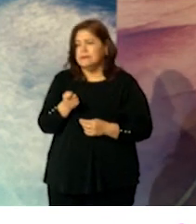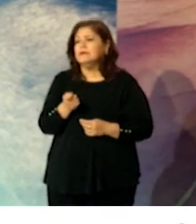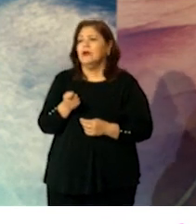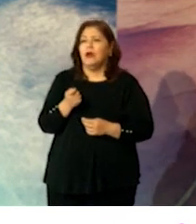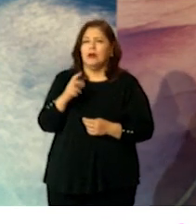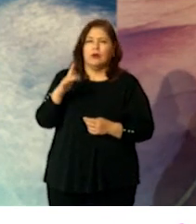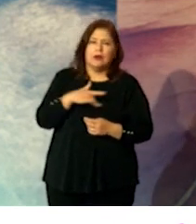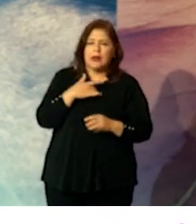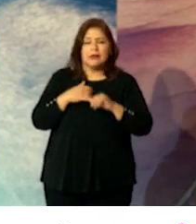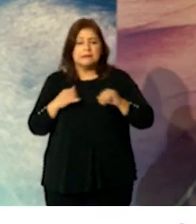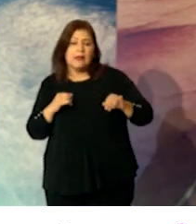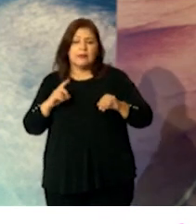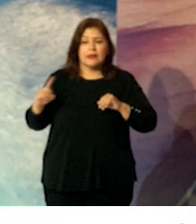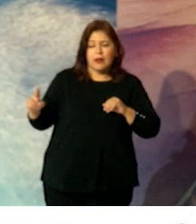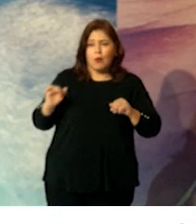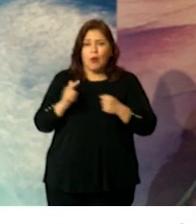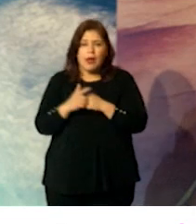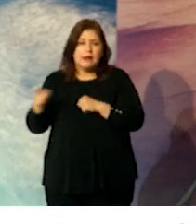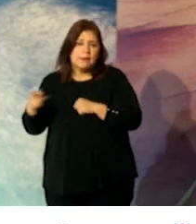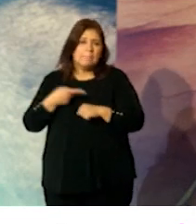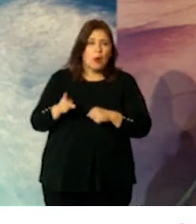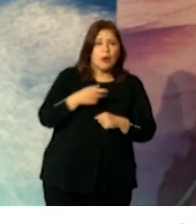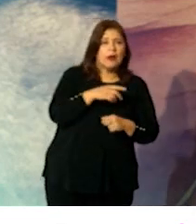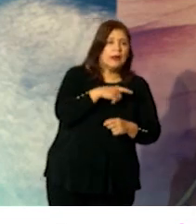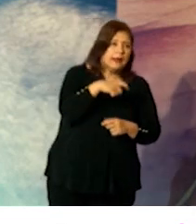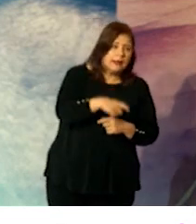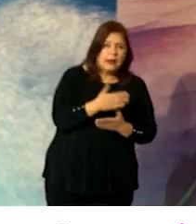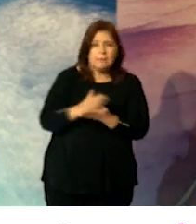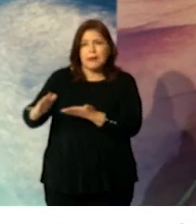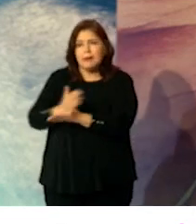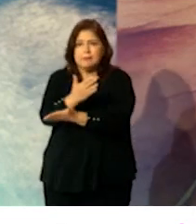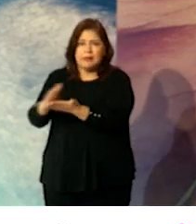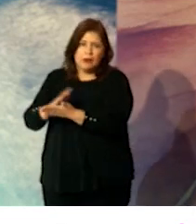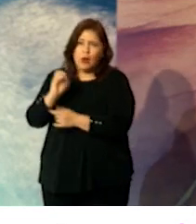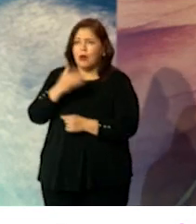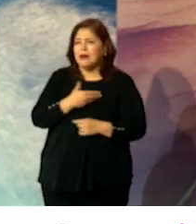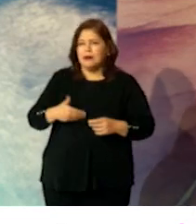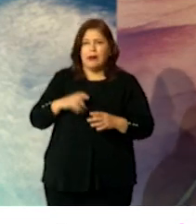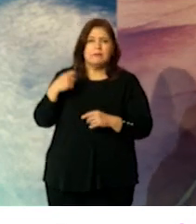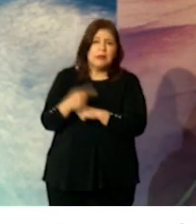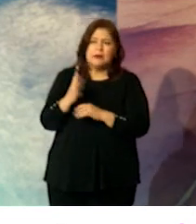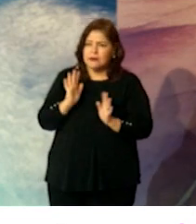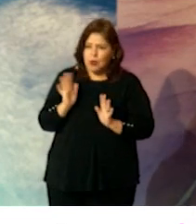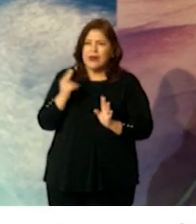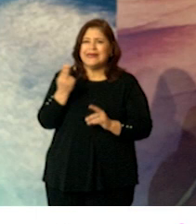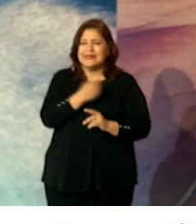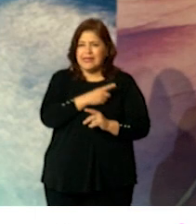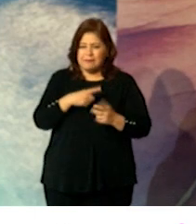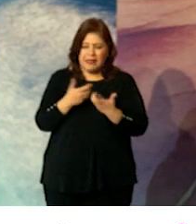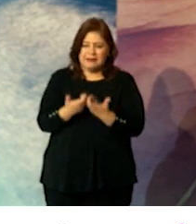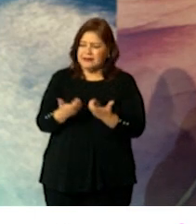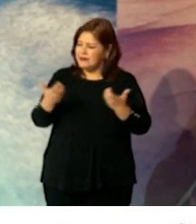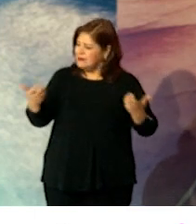soy más de izquierda, si soy más de derecha, si usted es rico y usted es pobre. Y entonces tenemos nosotros un presidente que llama permanentemente a generar una